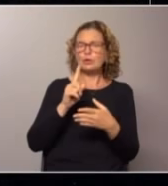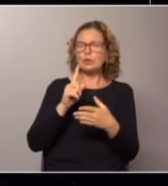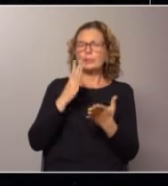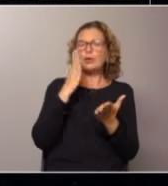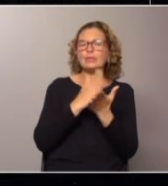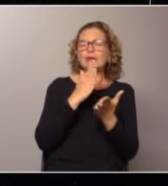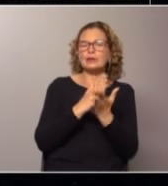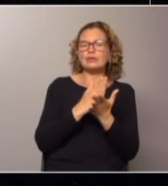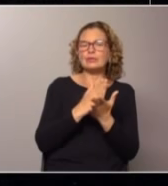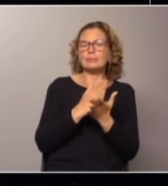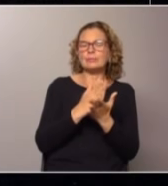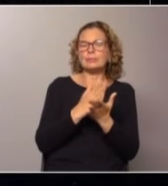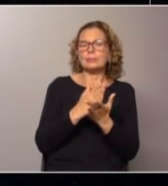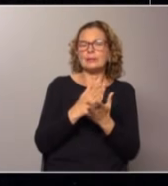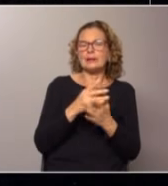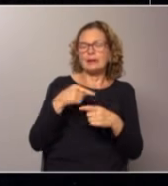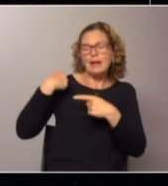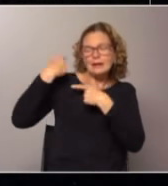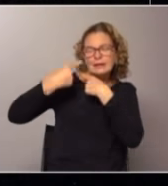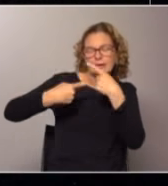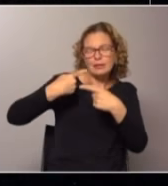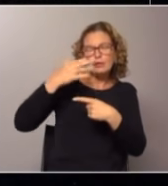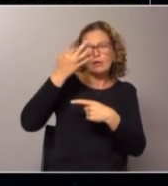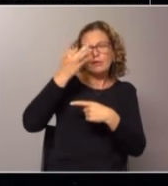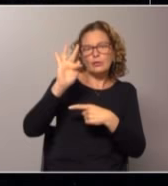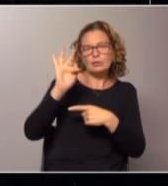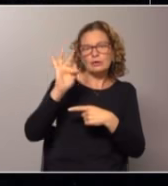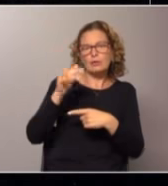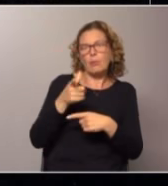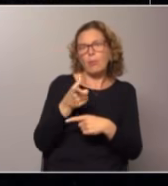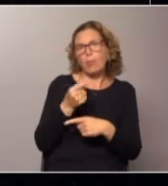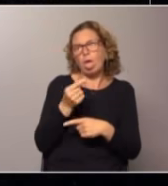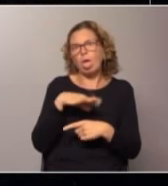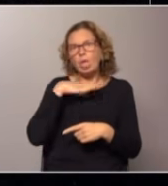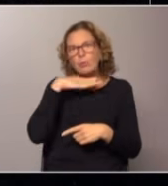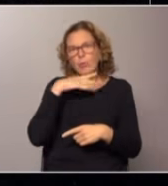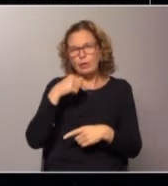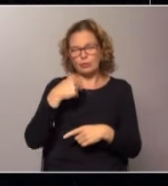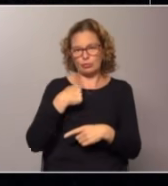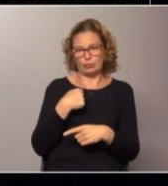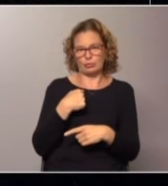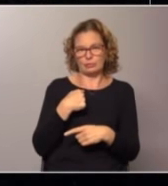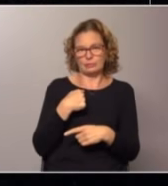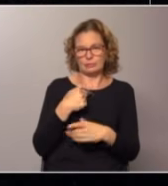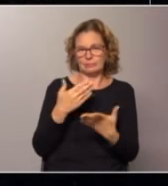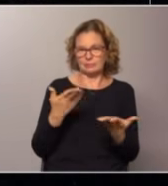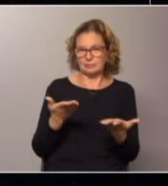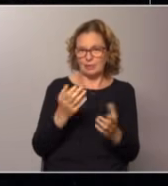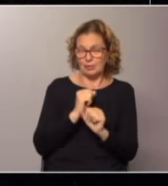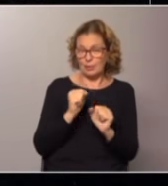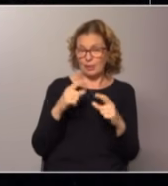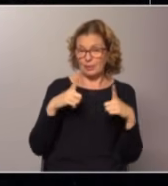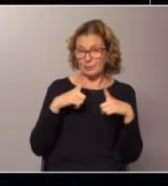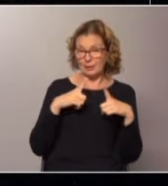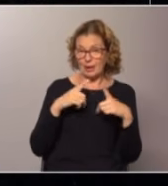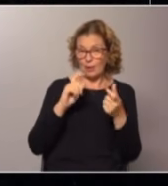derecho a dar por supuesto que las generaciones futuras van a ser tan estúpidas como nosotros se puede esperar